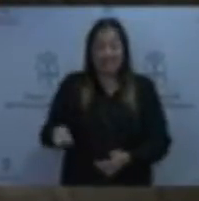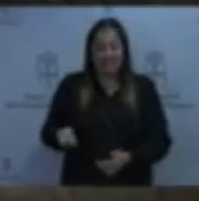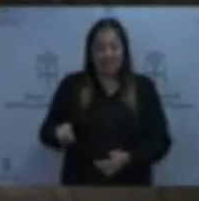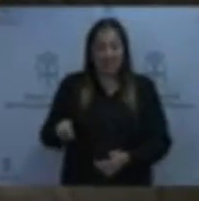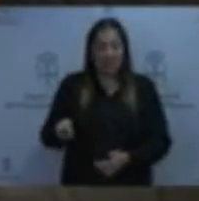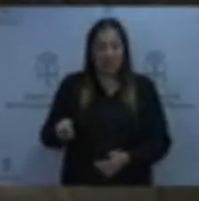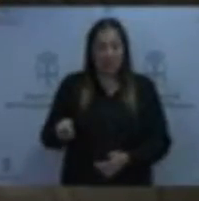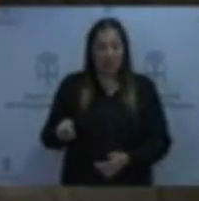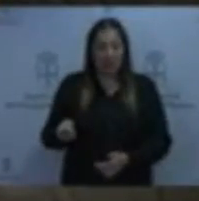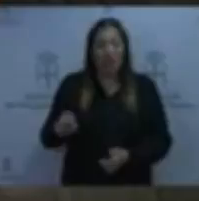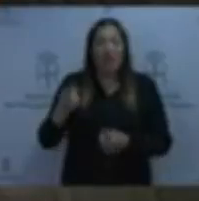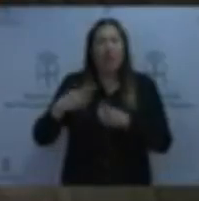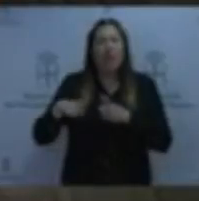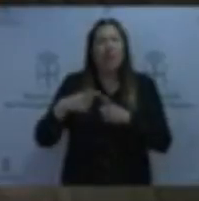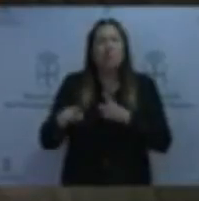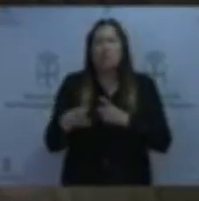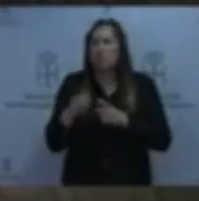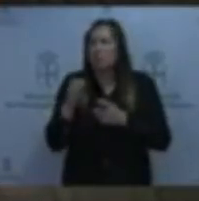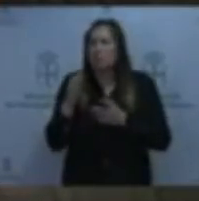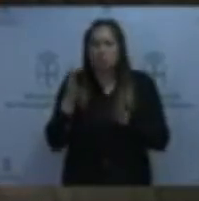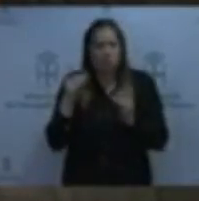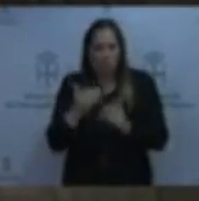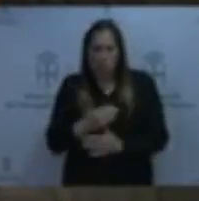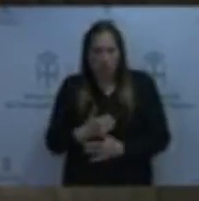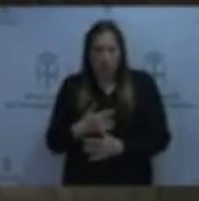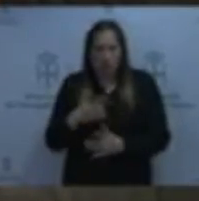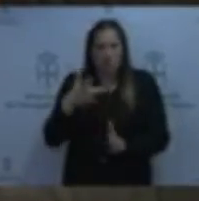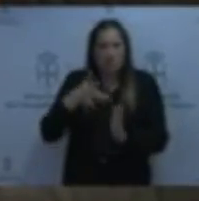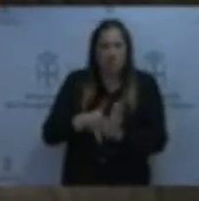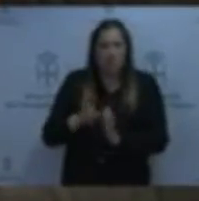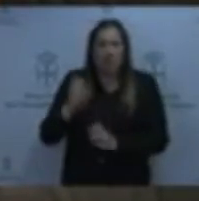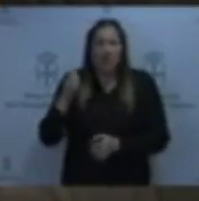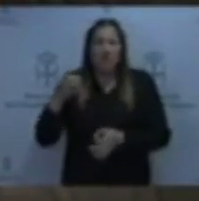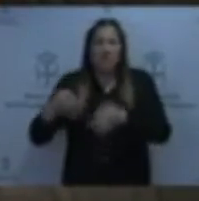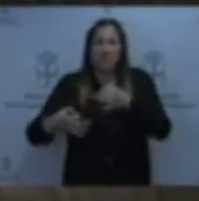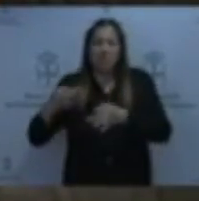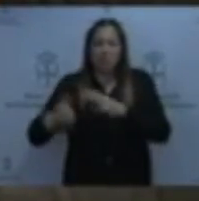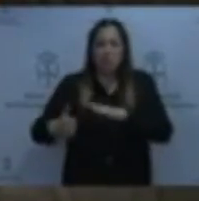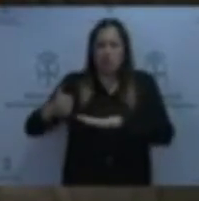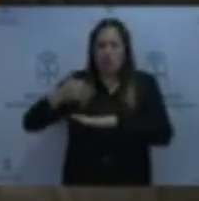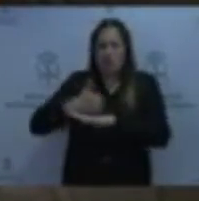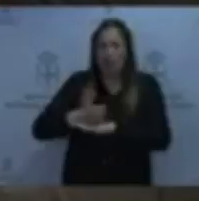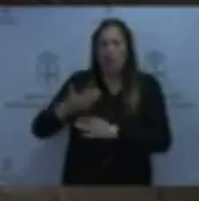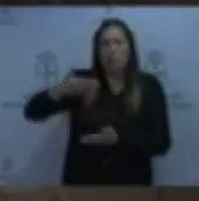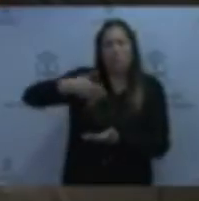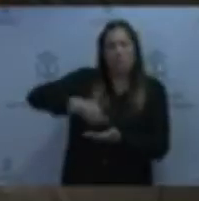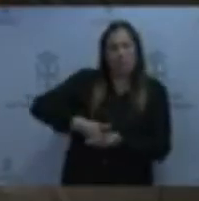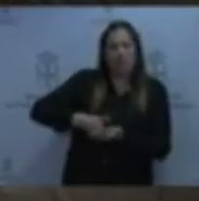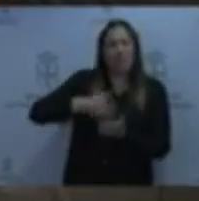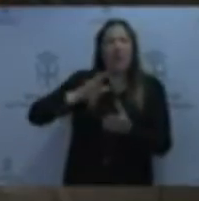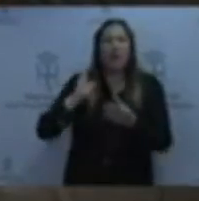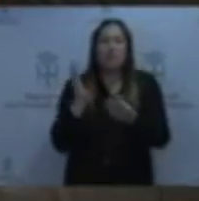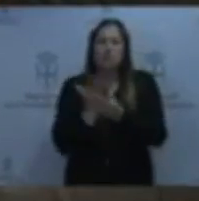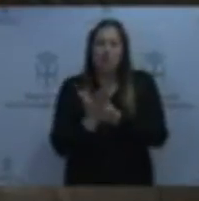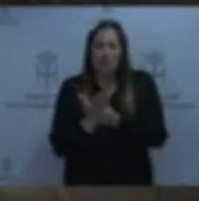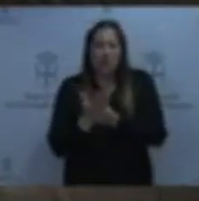desprende elemento alguno por lo cual el Tribunal Supremo nos solicite la apertura de ningún expediente